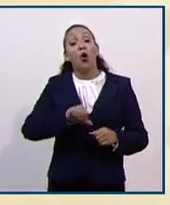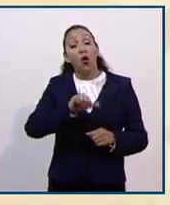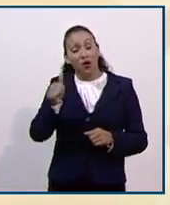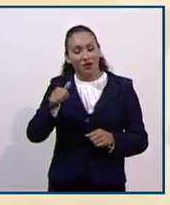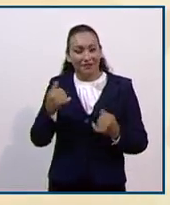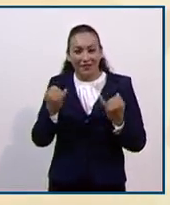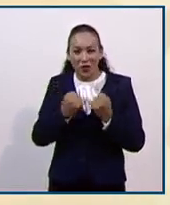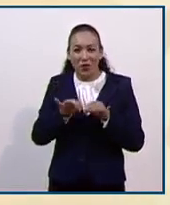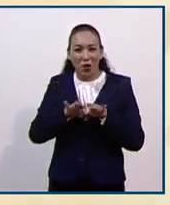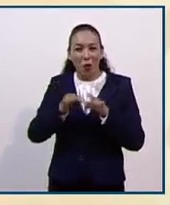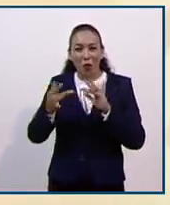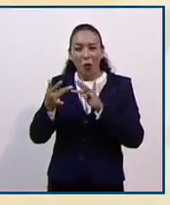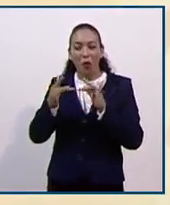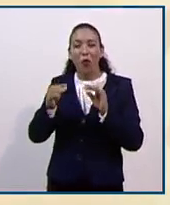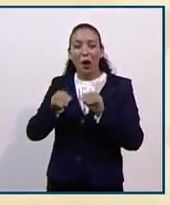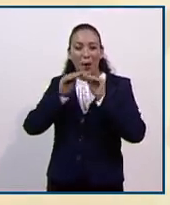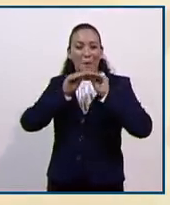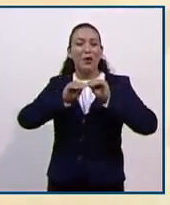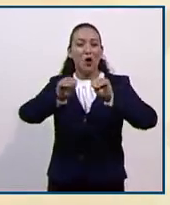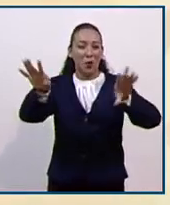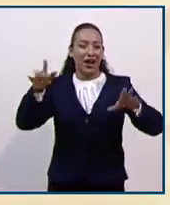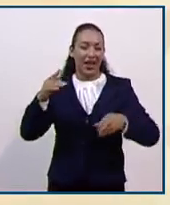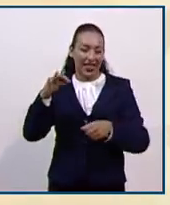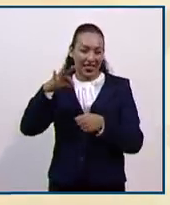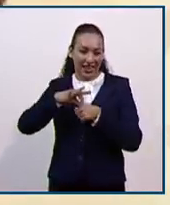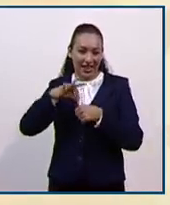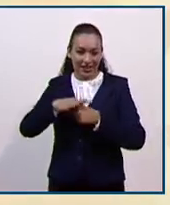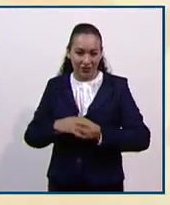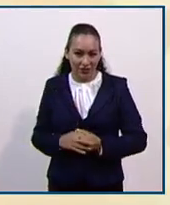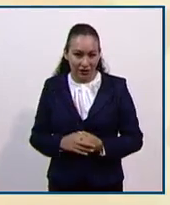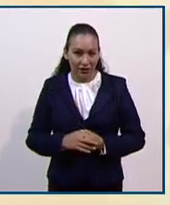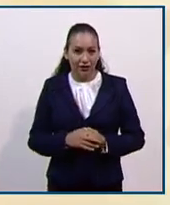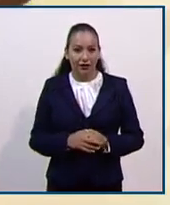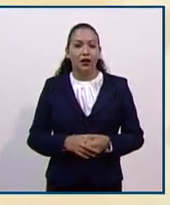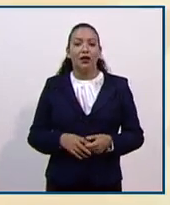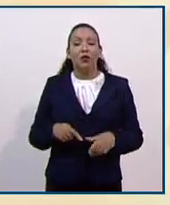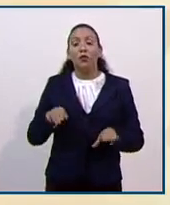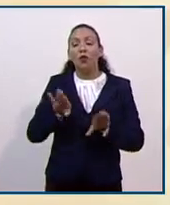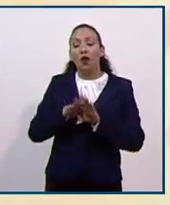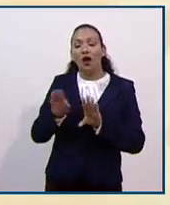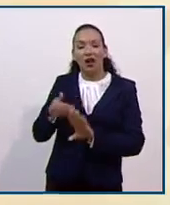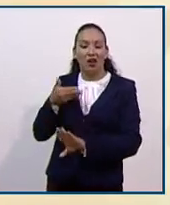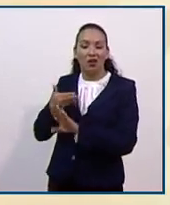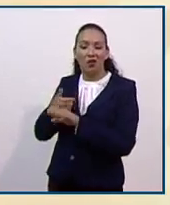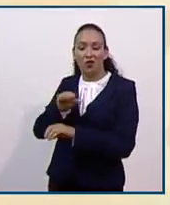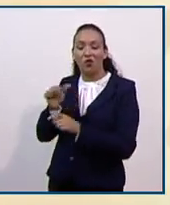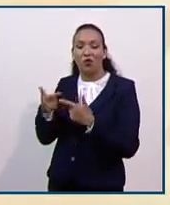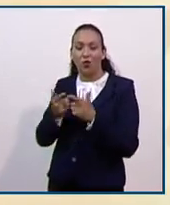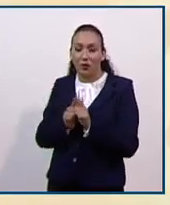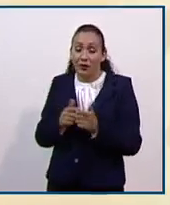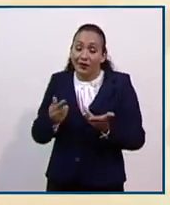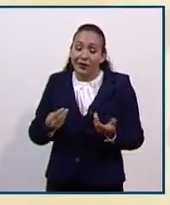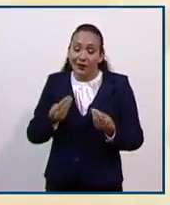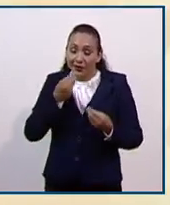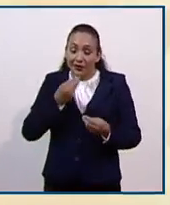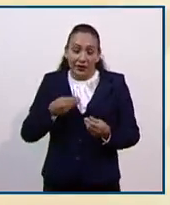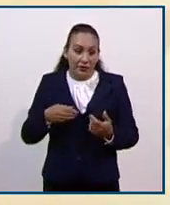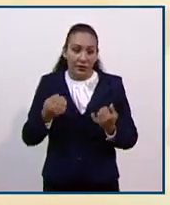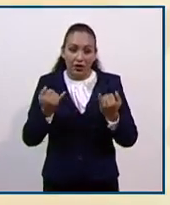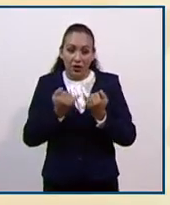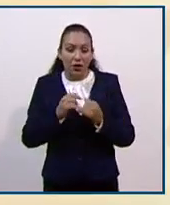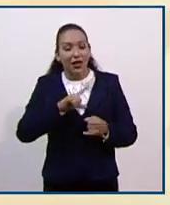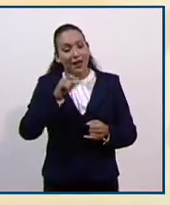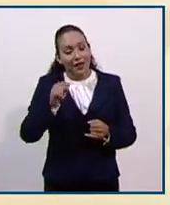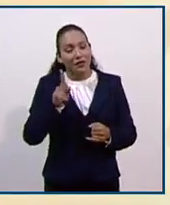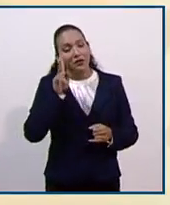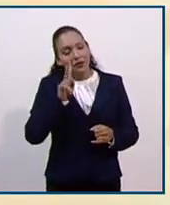los elementos para tal cosa, y en el caso de pedirse, pues tendrá un procedimiento que es la comparecencia,